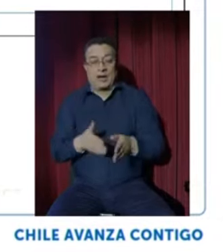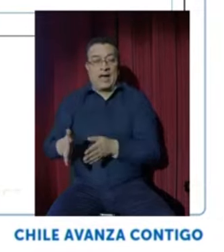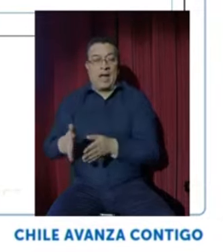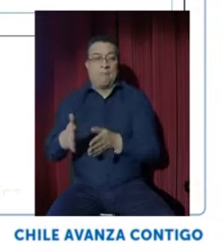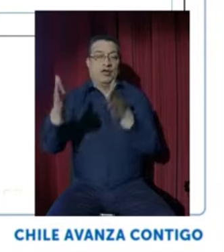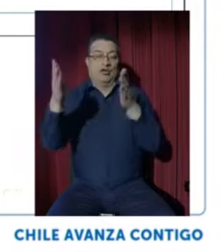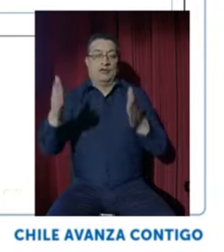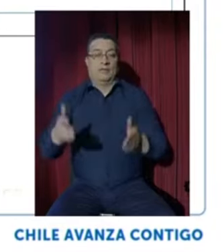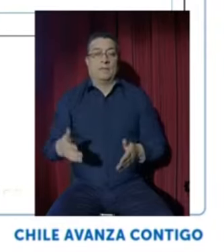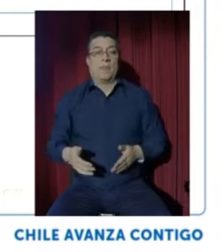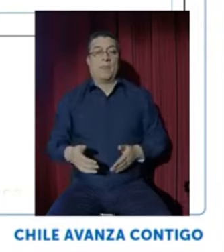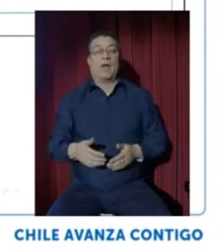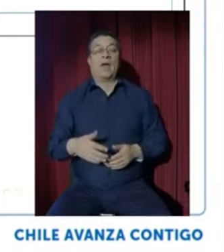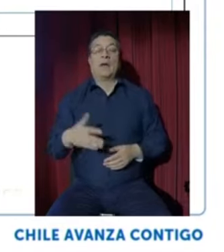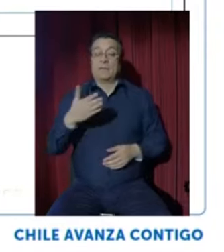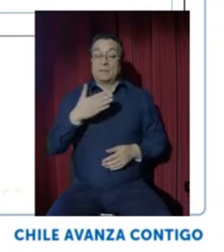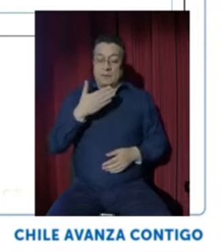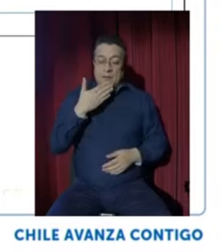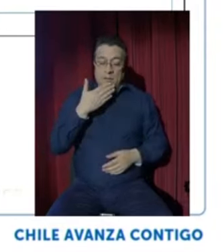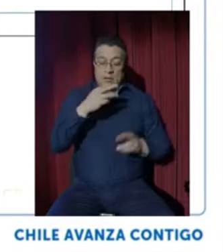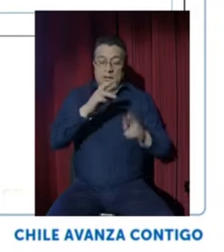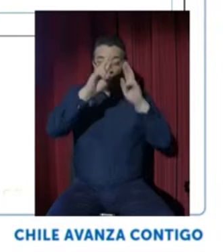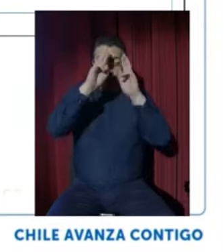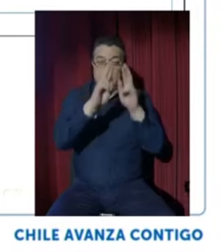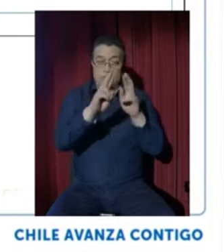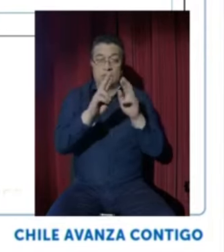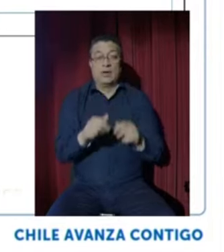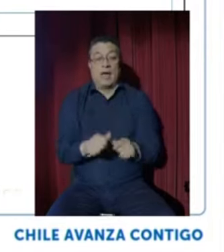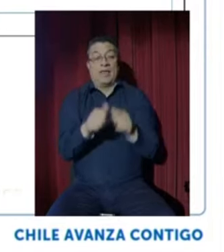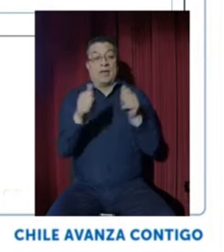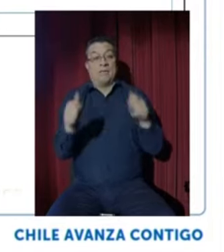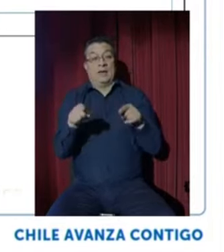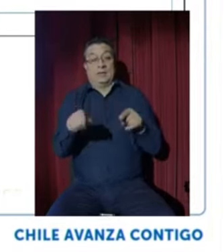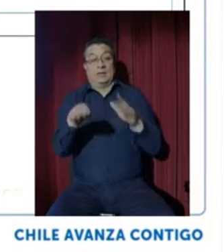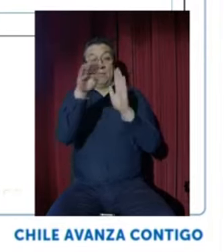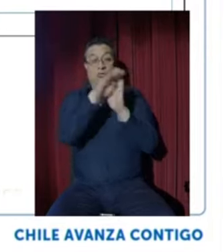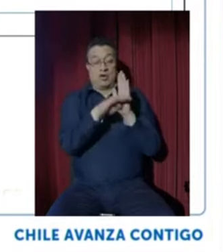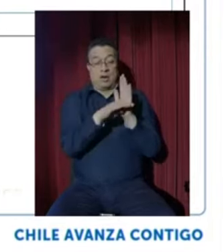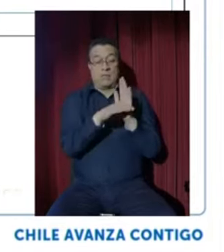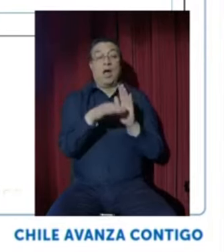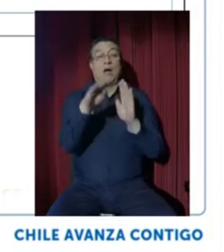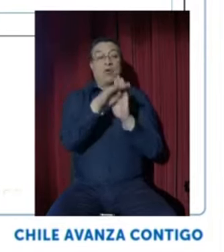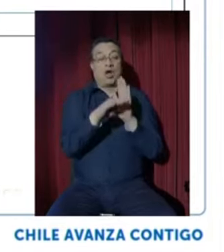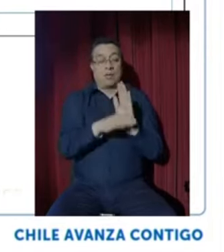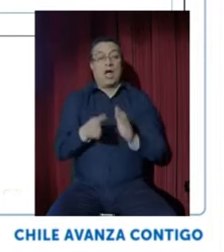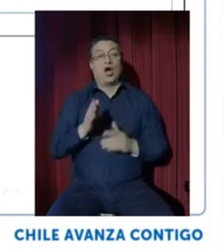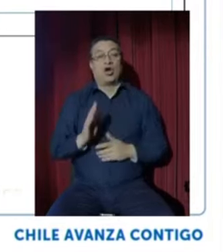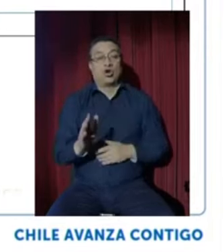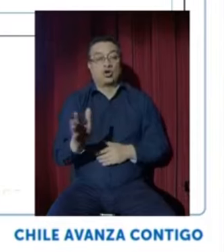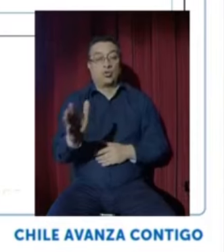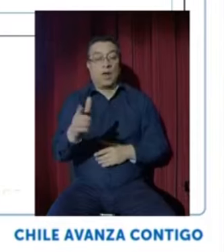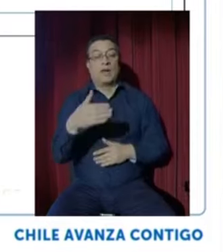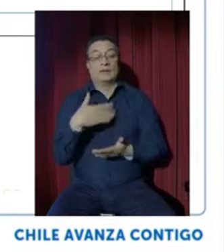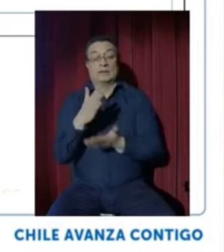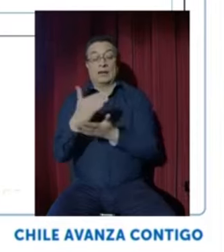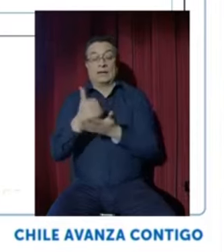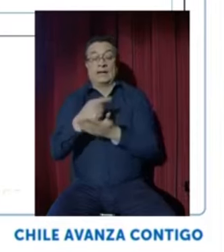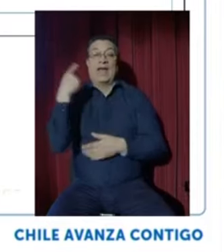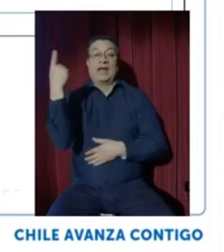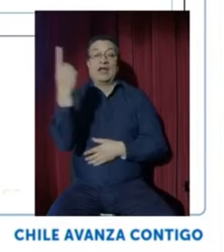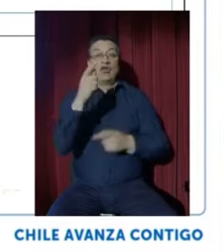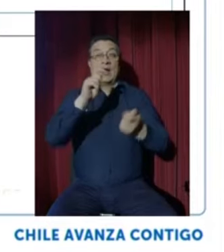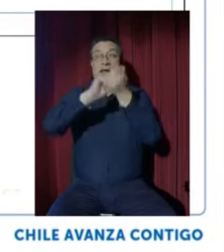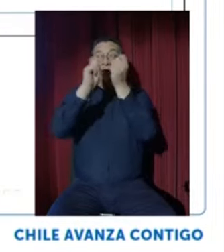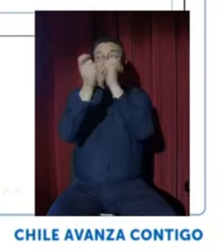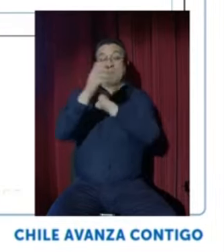eh destaco también eh que además de este programa está un programa de continuidad que es la estrategia nacional de cambio